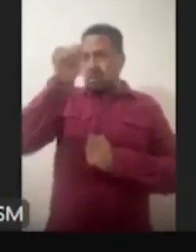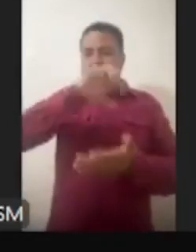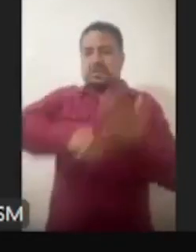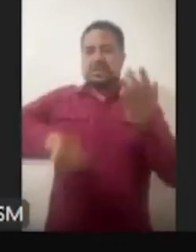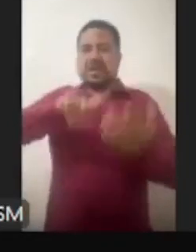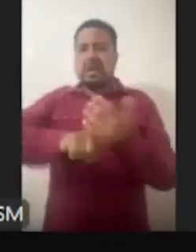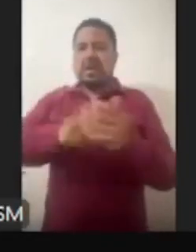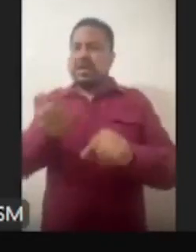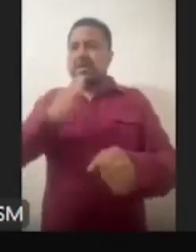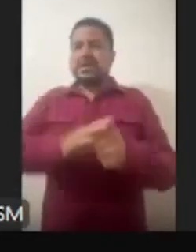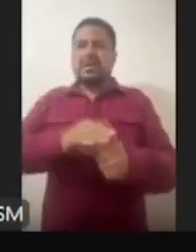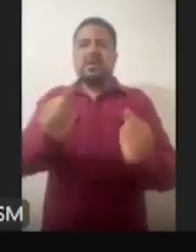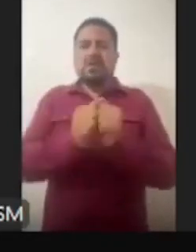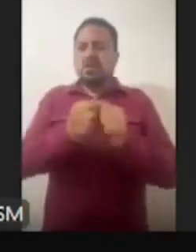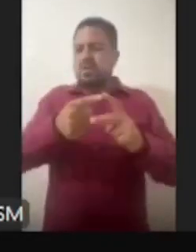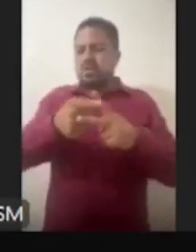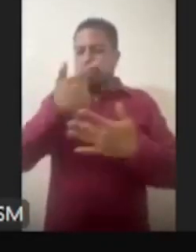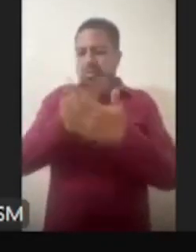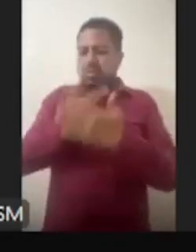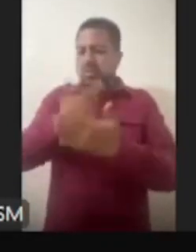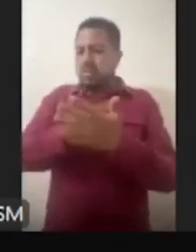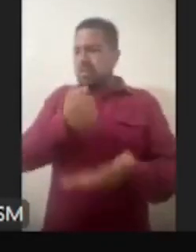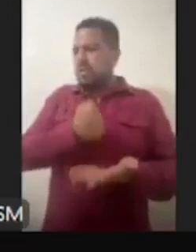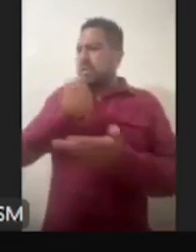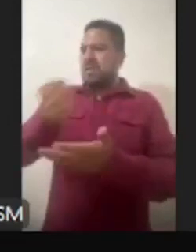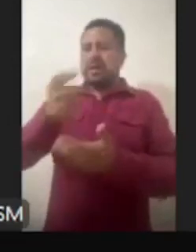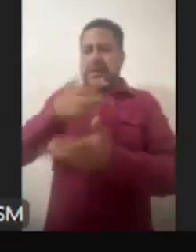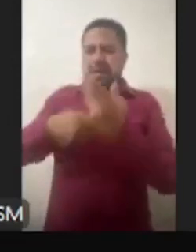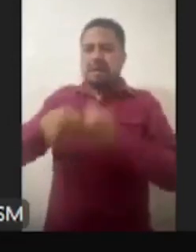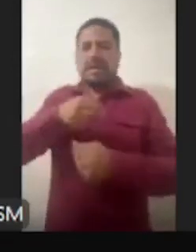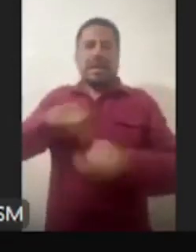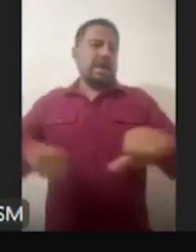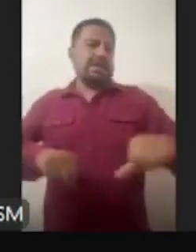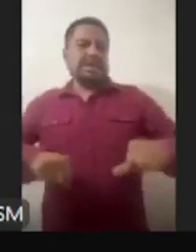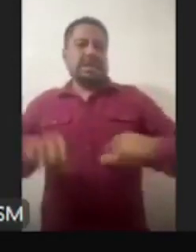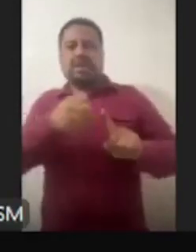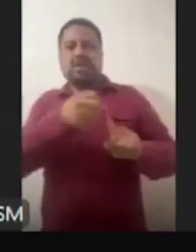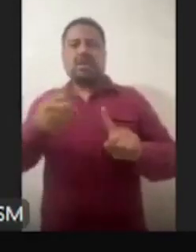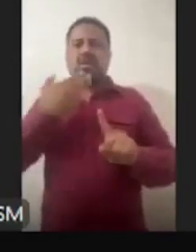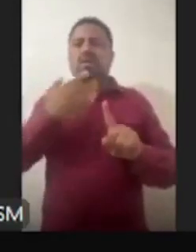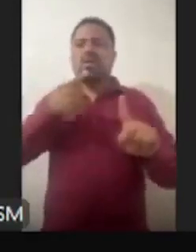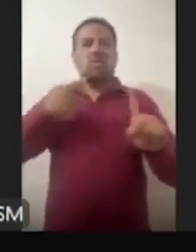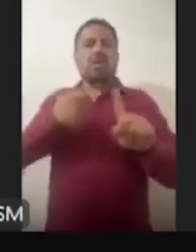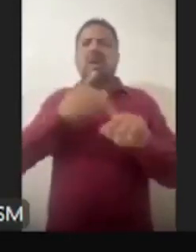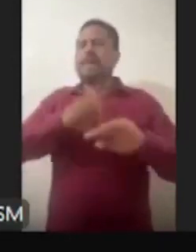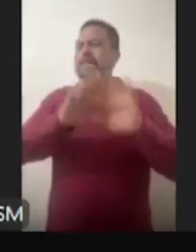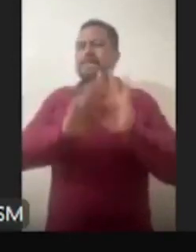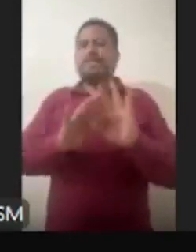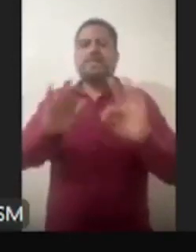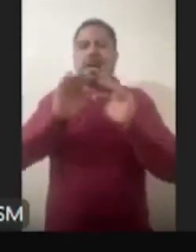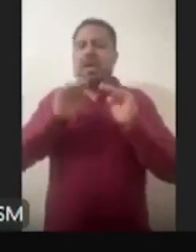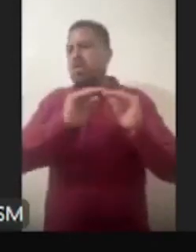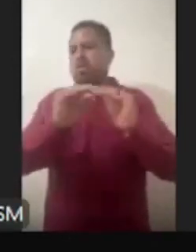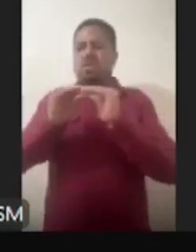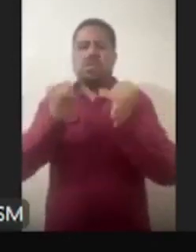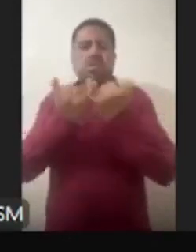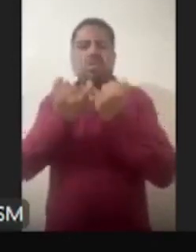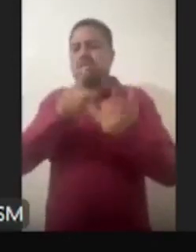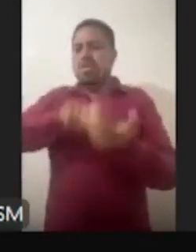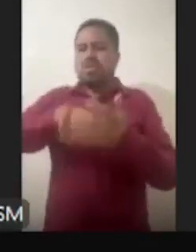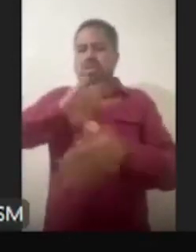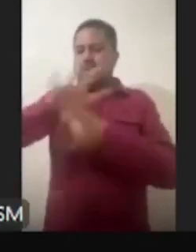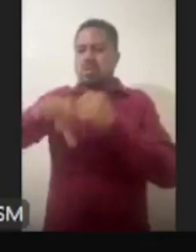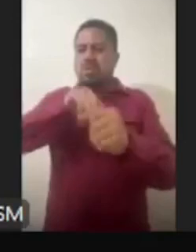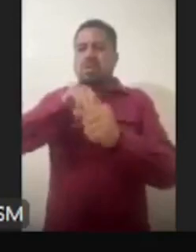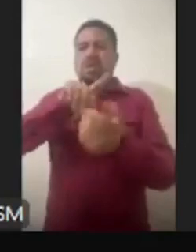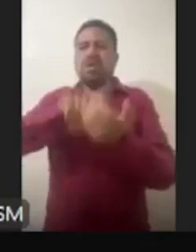financiamiento público para el sostenimiento de actividades ordinarias conculca directamente el principio de equidad en la contienda al colocar al partido en una situación extraordinaria